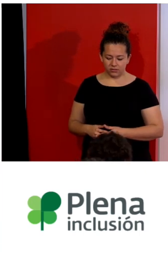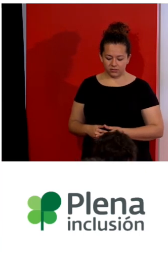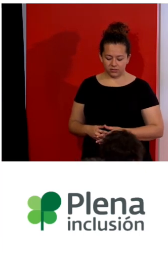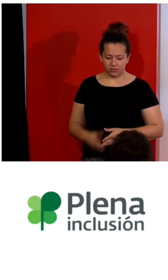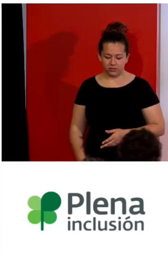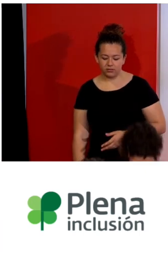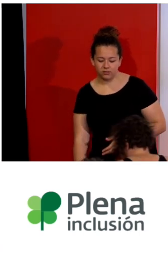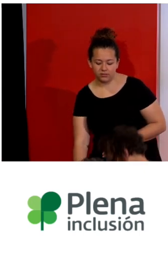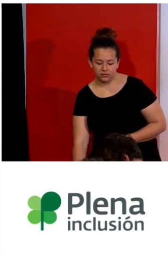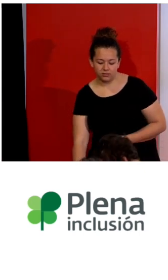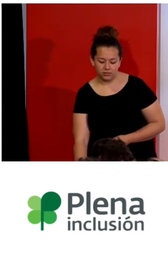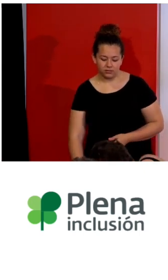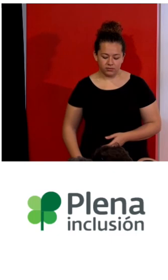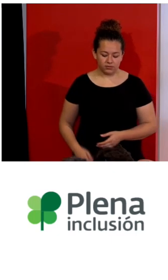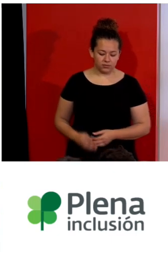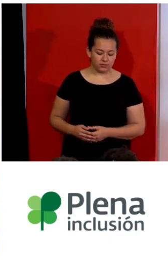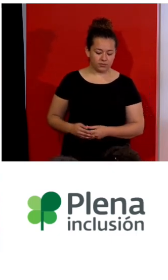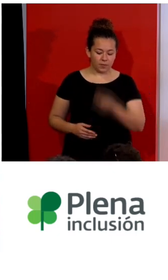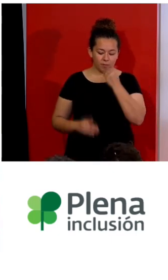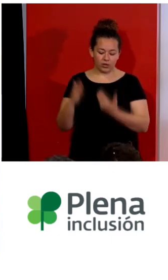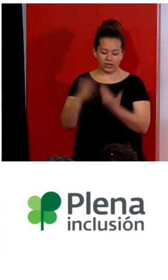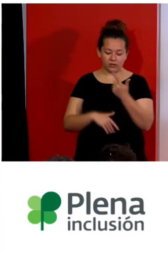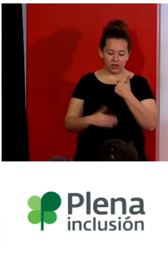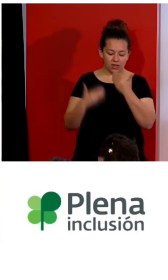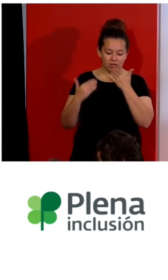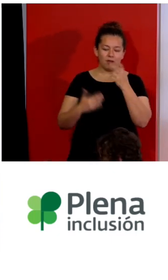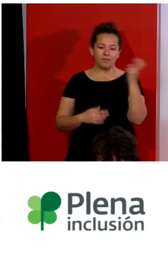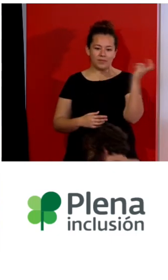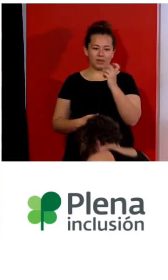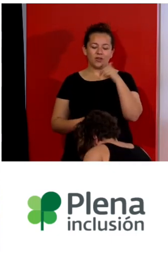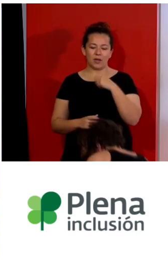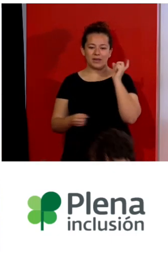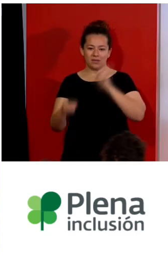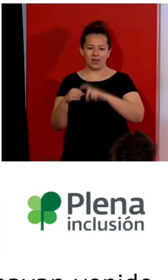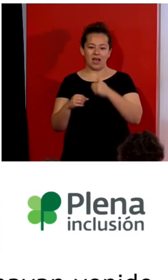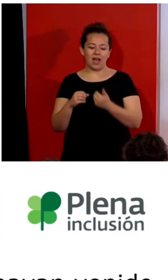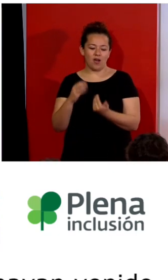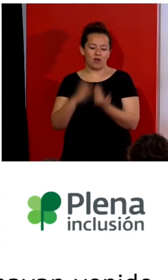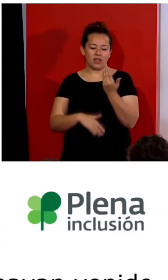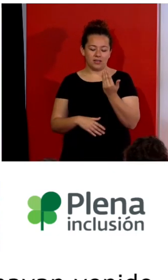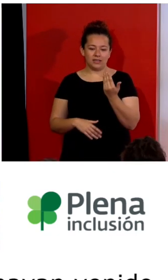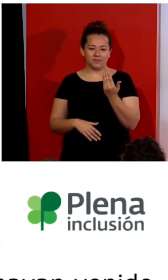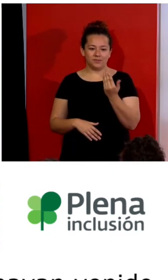Bueno. Buenos días. Les agradezco que hayan venido a participar en esta jornada y a escuchar nuestra historia.